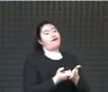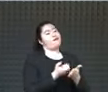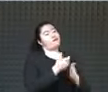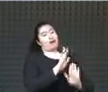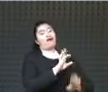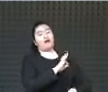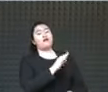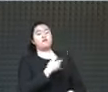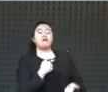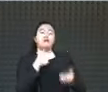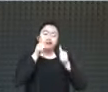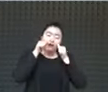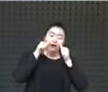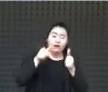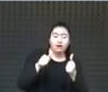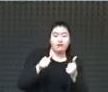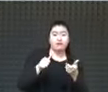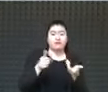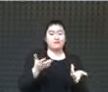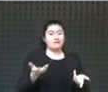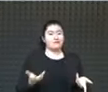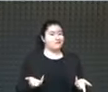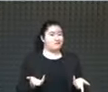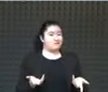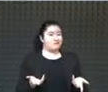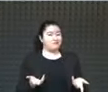Solamente podías acceder si tenías dinero.